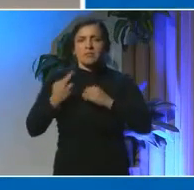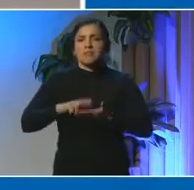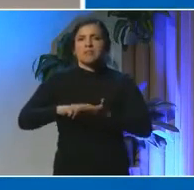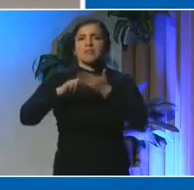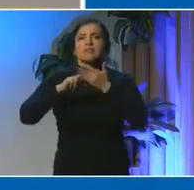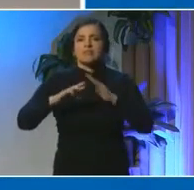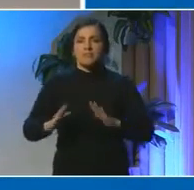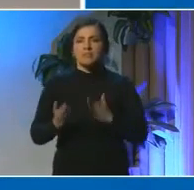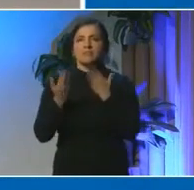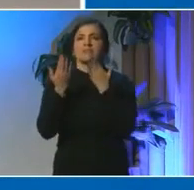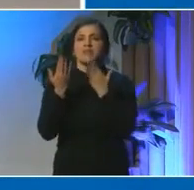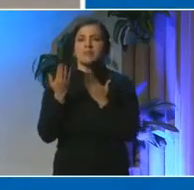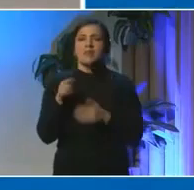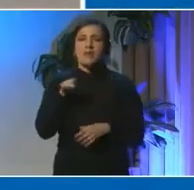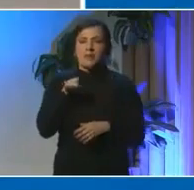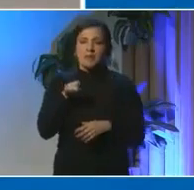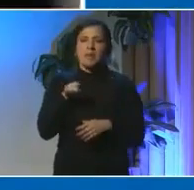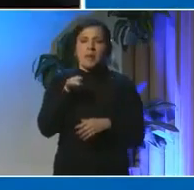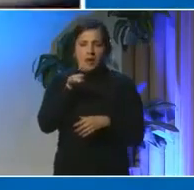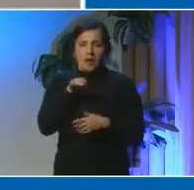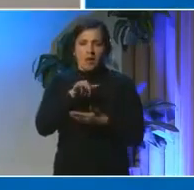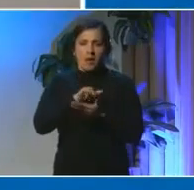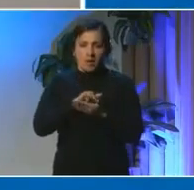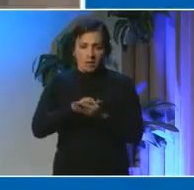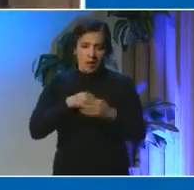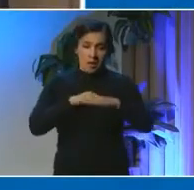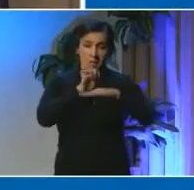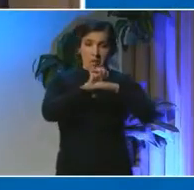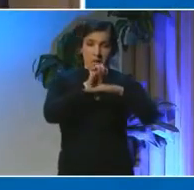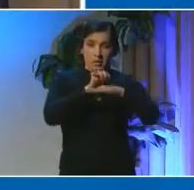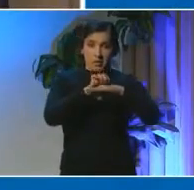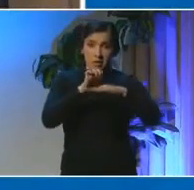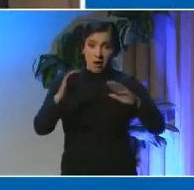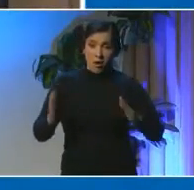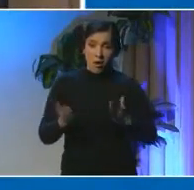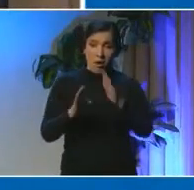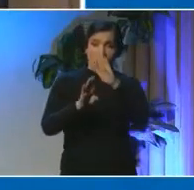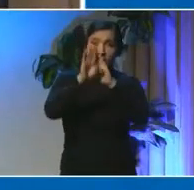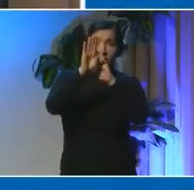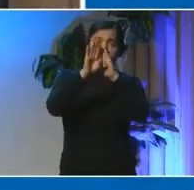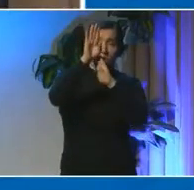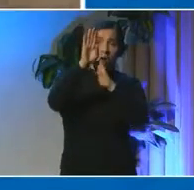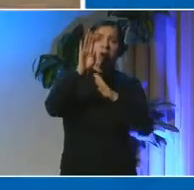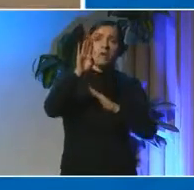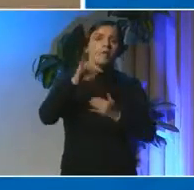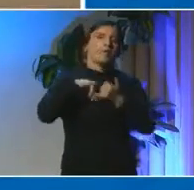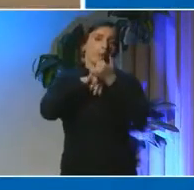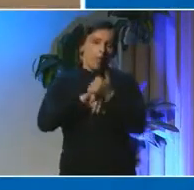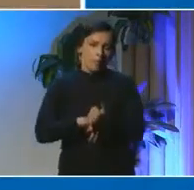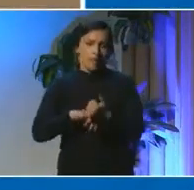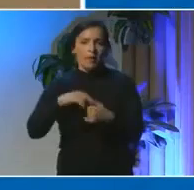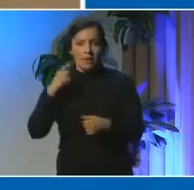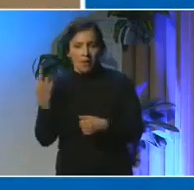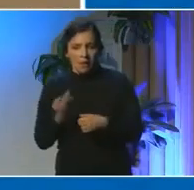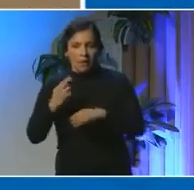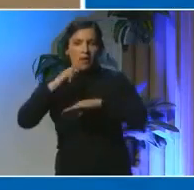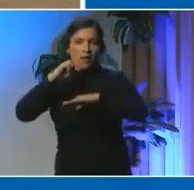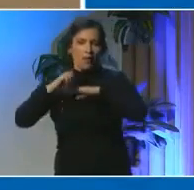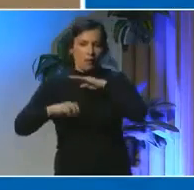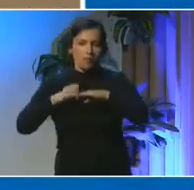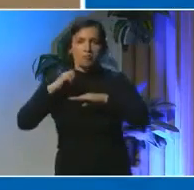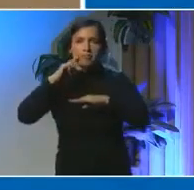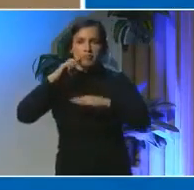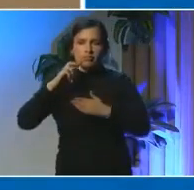depende mantener el valor de mi compañía y de mi negocio Entonces esto es muy importante hay una cifra